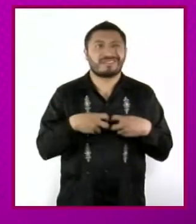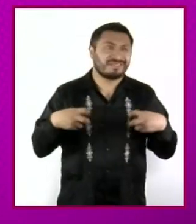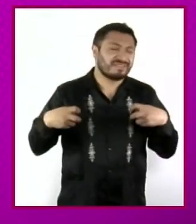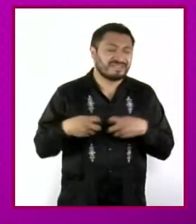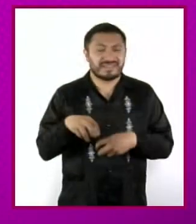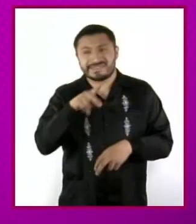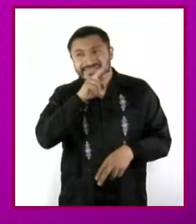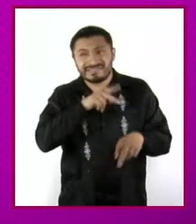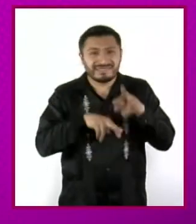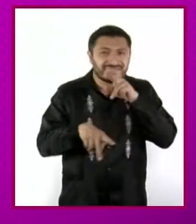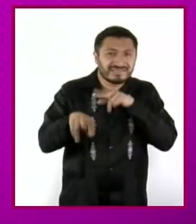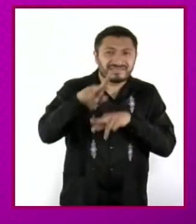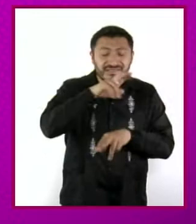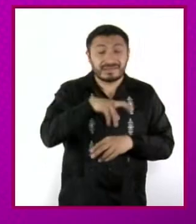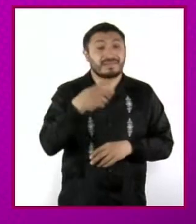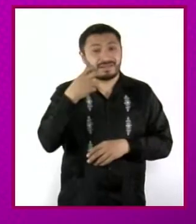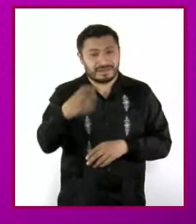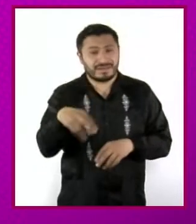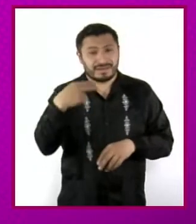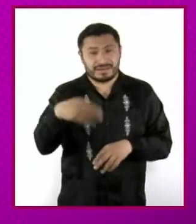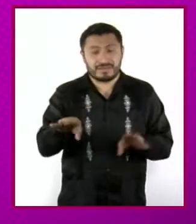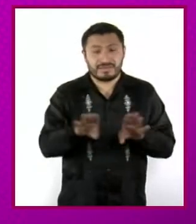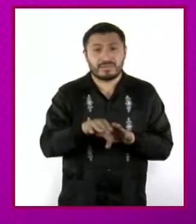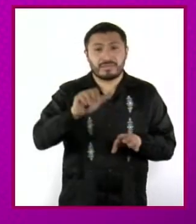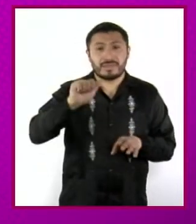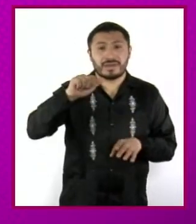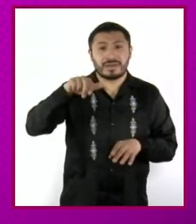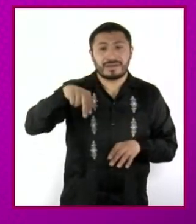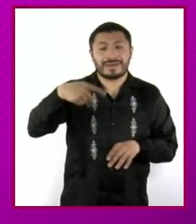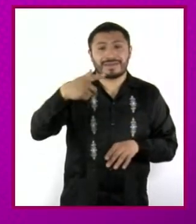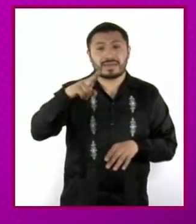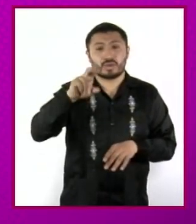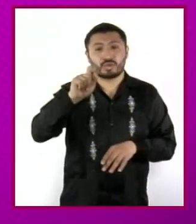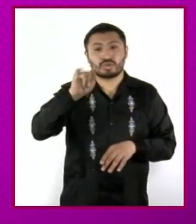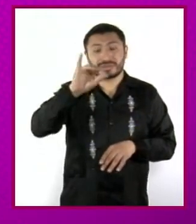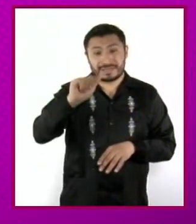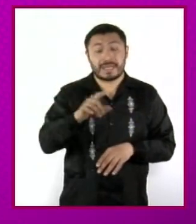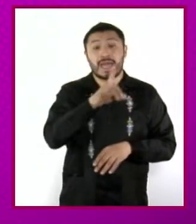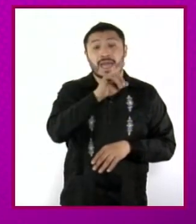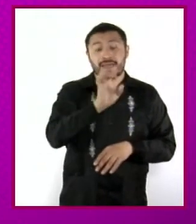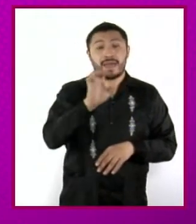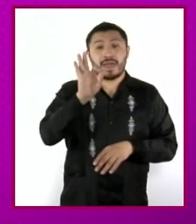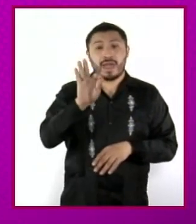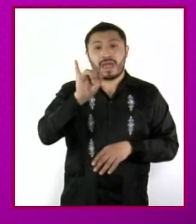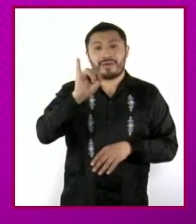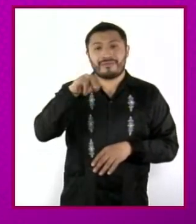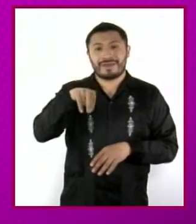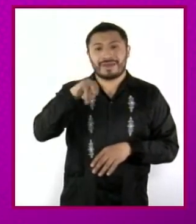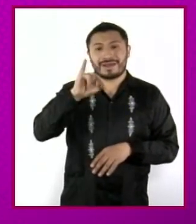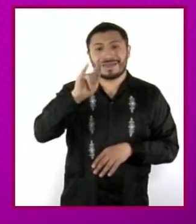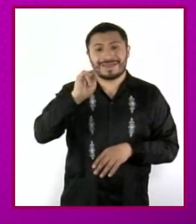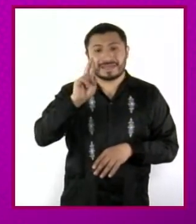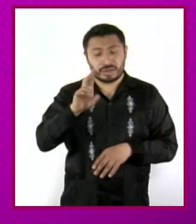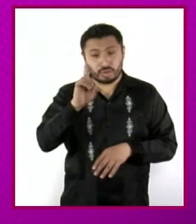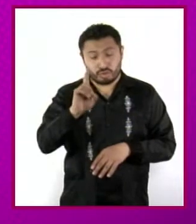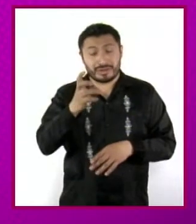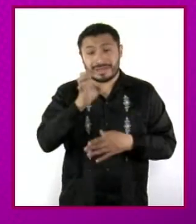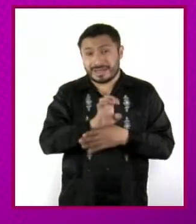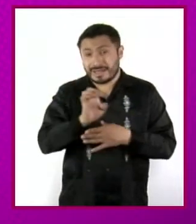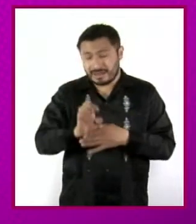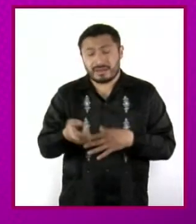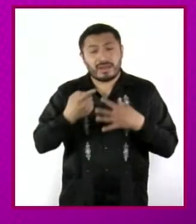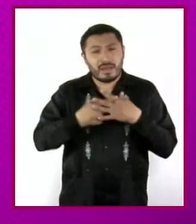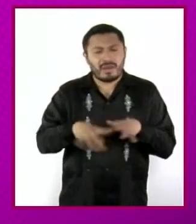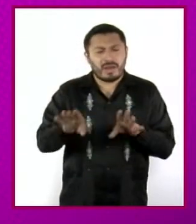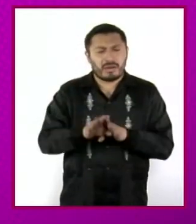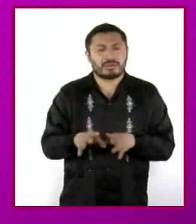Esta angustia se le llama angustia de finitud. Entonces los seres humanos empezamos a crear todo